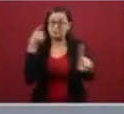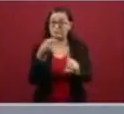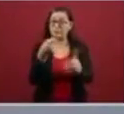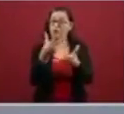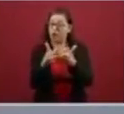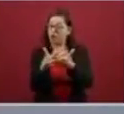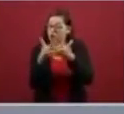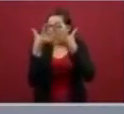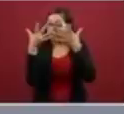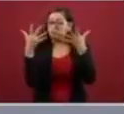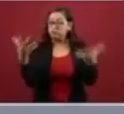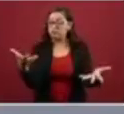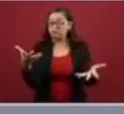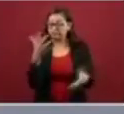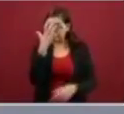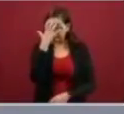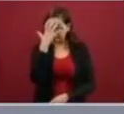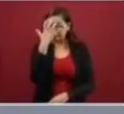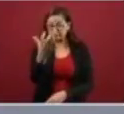pero de algo